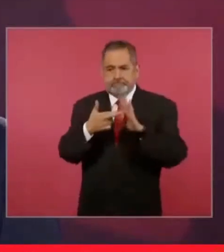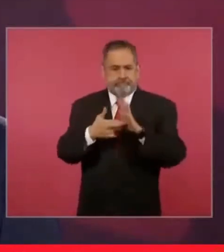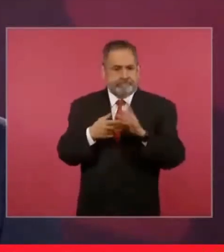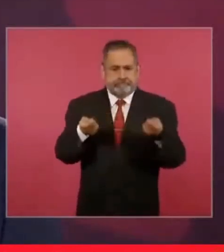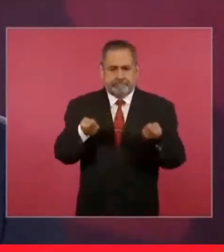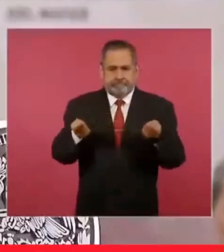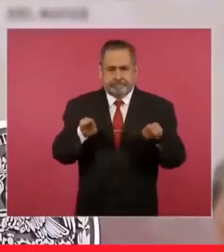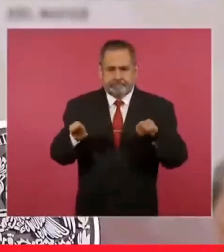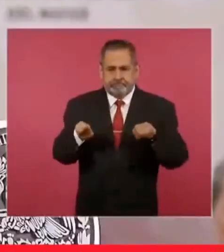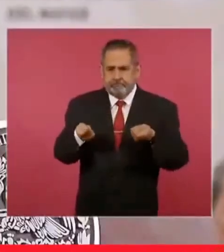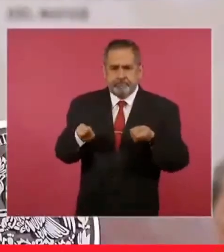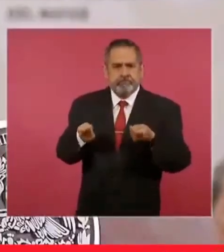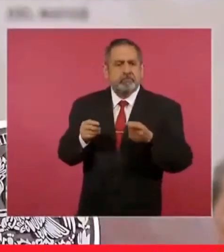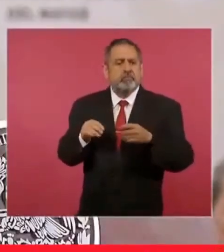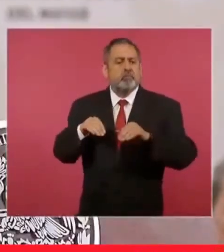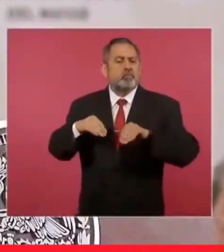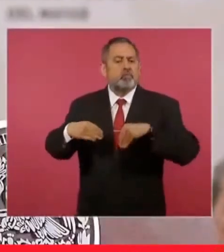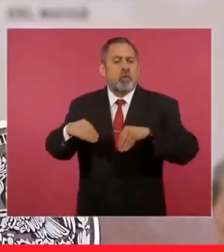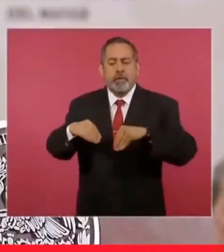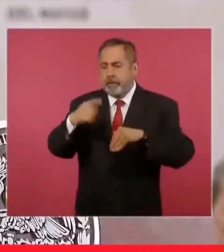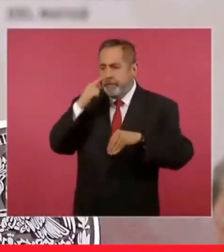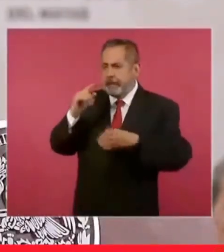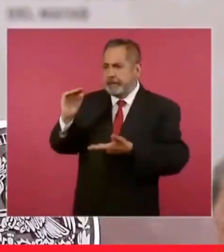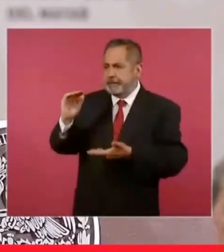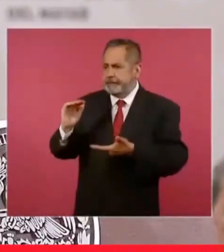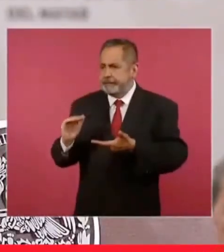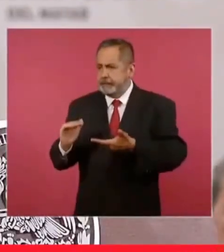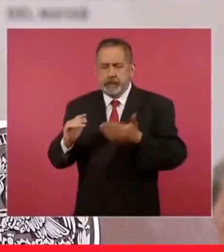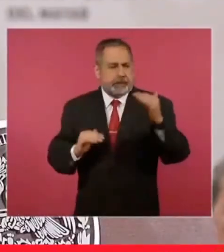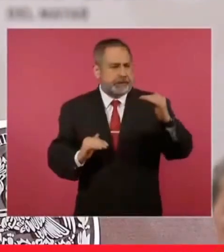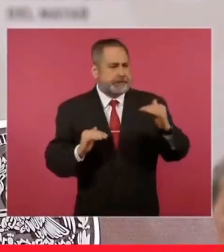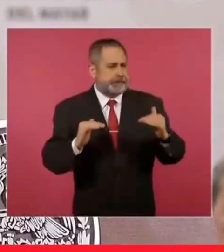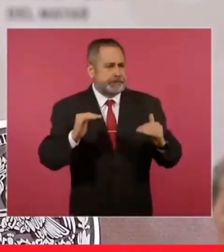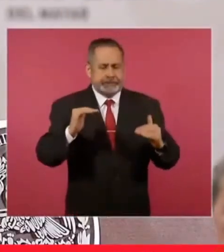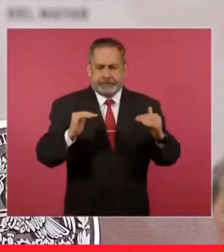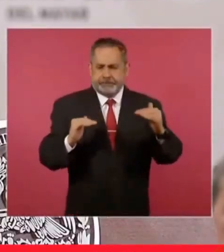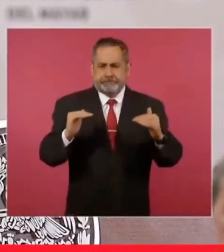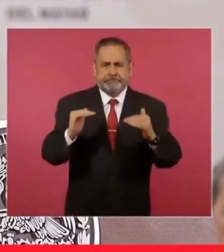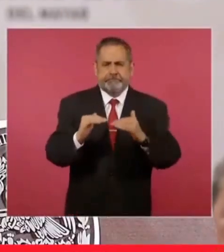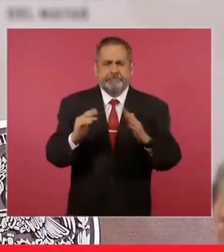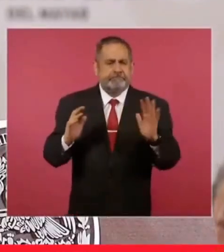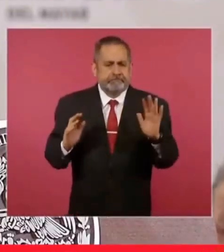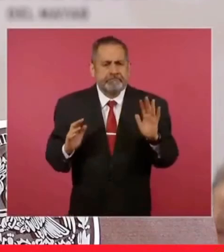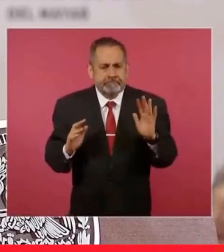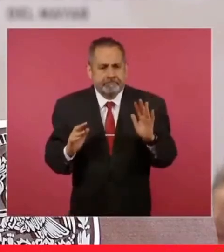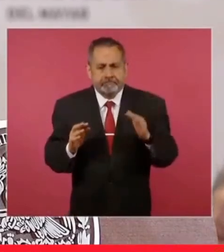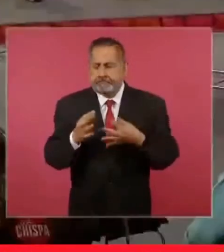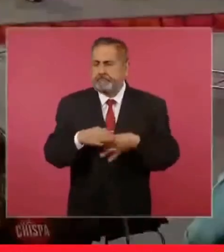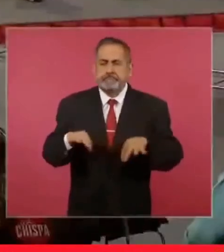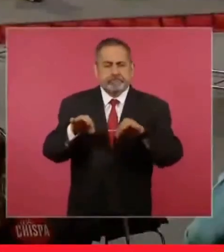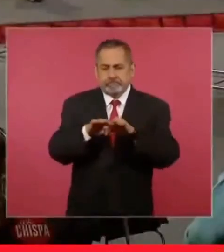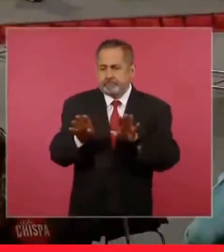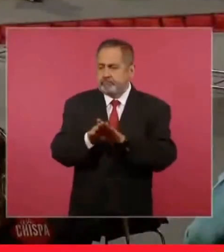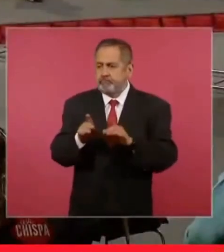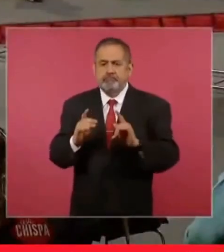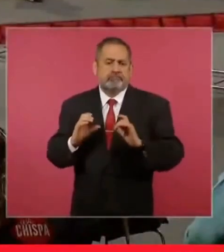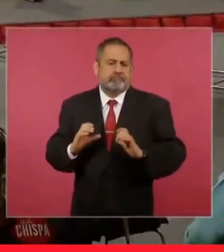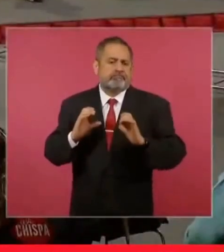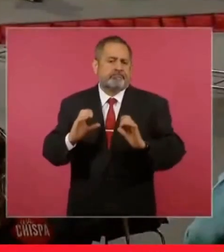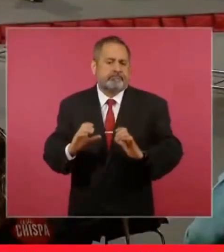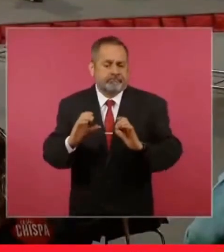nos tenemos impuestas no discriminan entre atender la gravedad de los eventos,